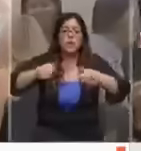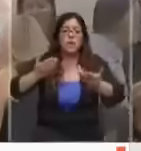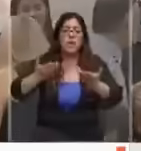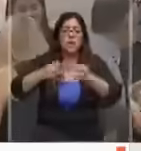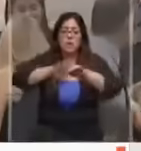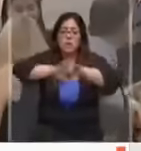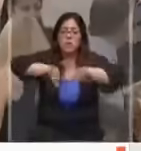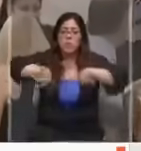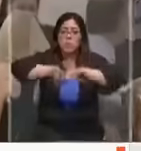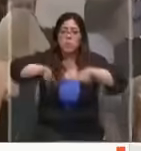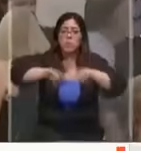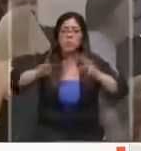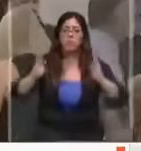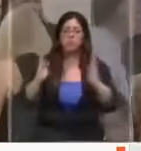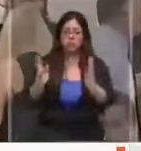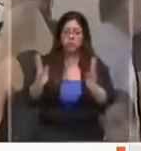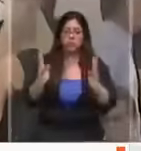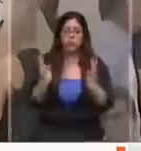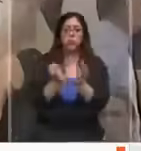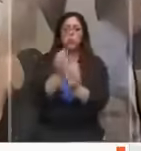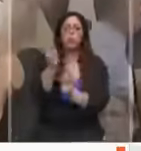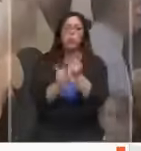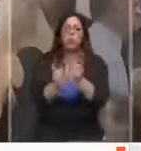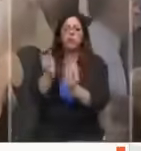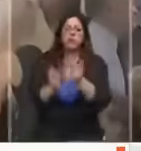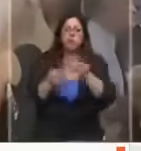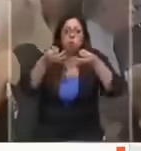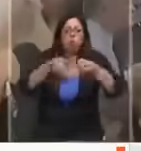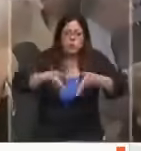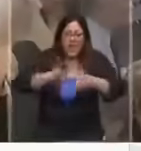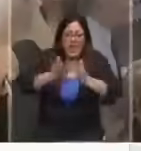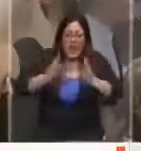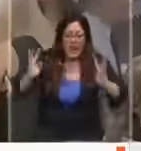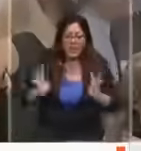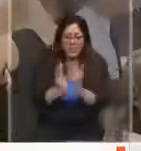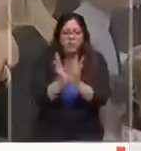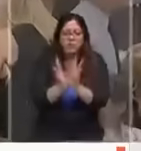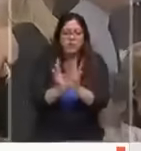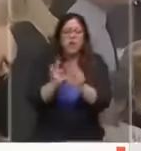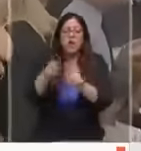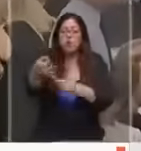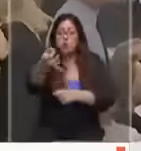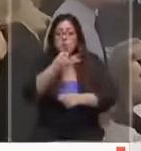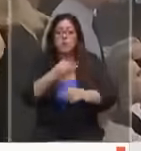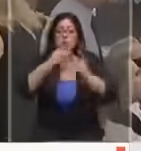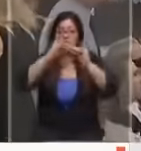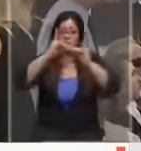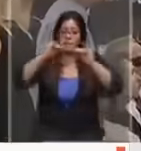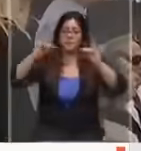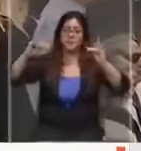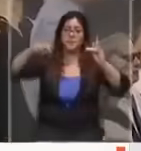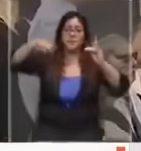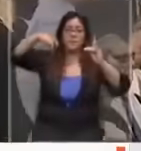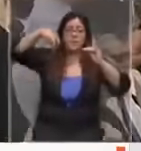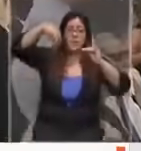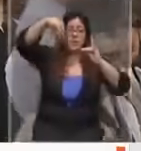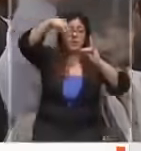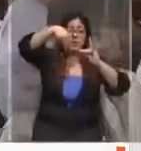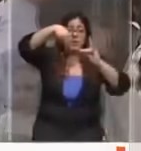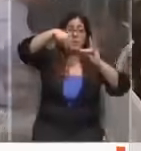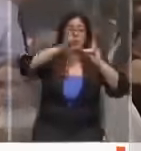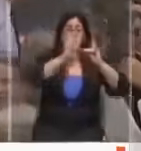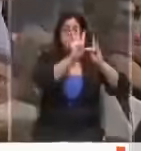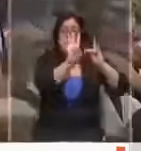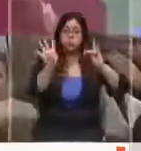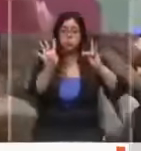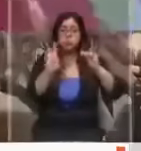claro, la ruta, porque hay muchas personas que están en la calle. Lo que tú mencionabas, Ana, que en las pasarelas que están llenas, yo te diría que en todas las pasarelas